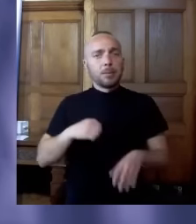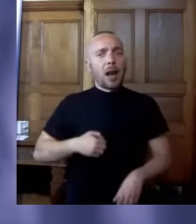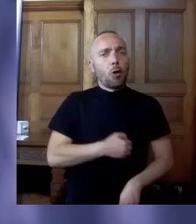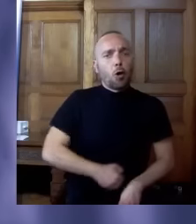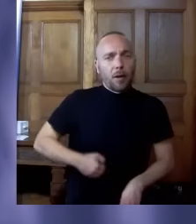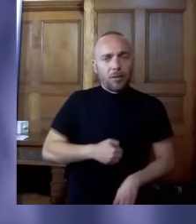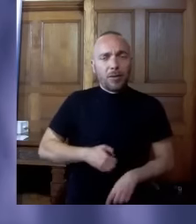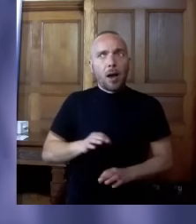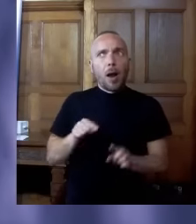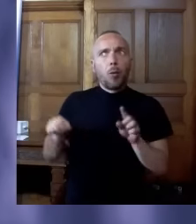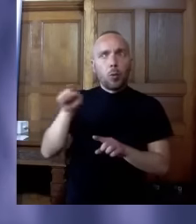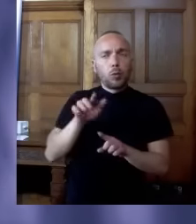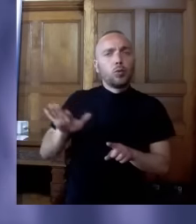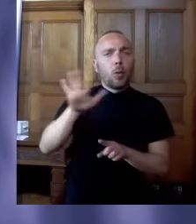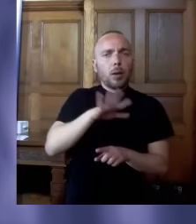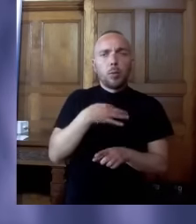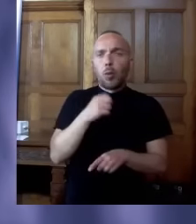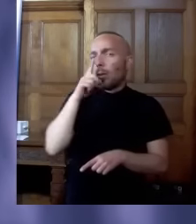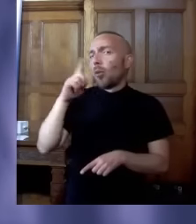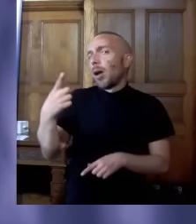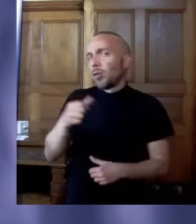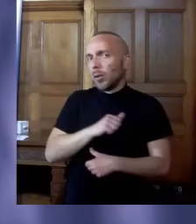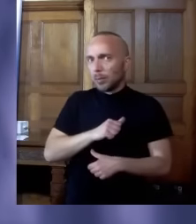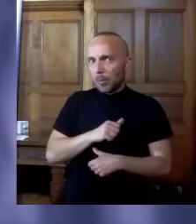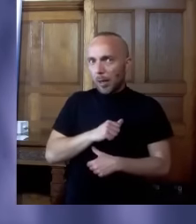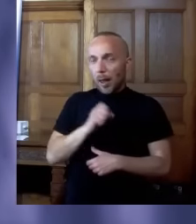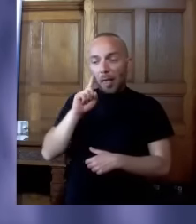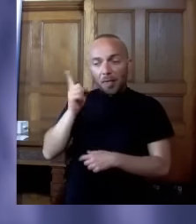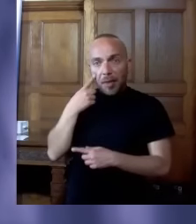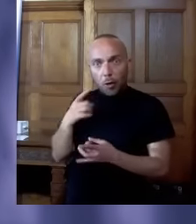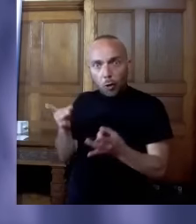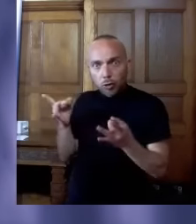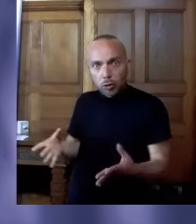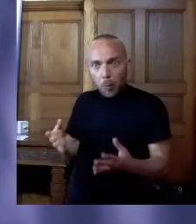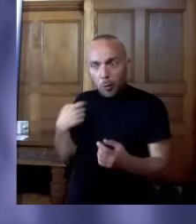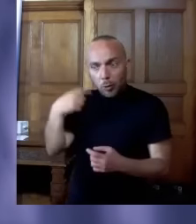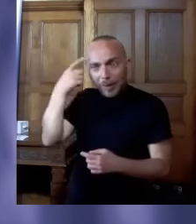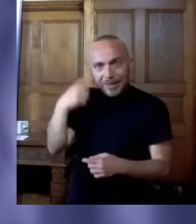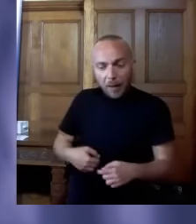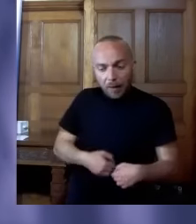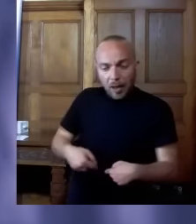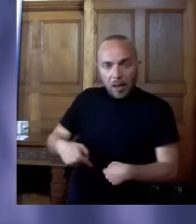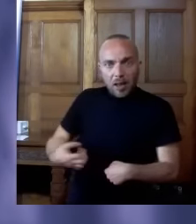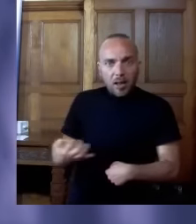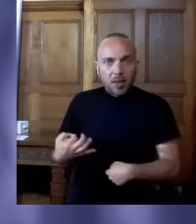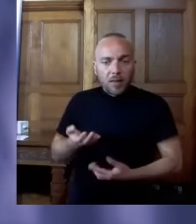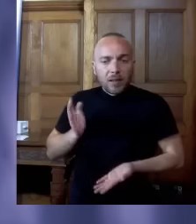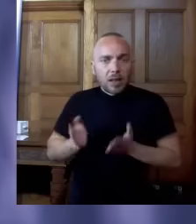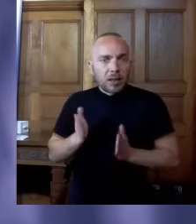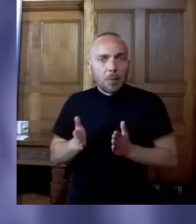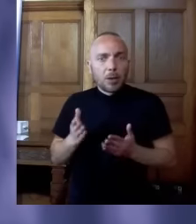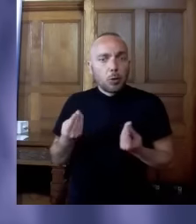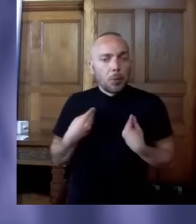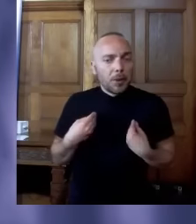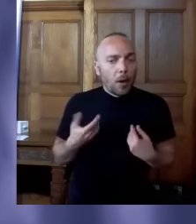determinados lugares es un año de espera un diagnóstico preventivo necesario para detar si alguien le tiene que hacer un tratamiento de